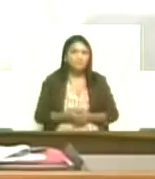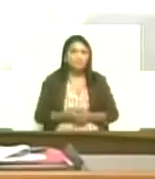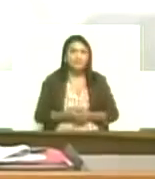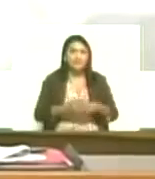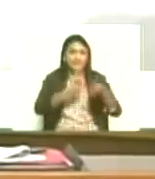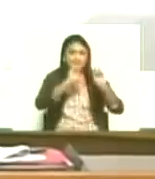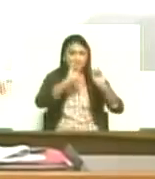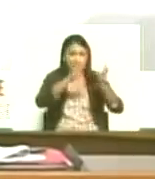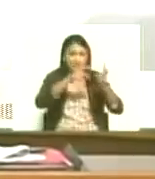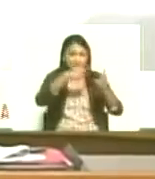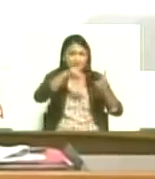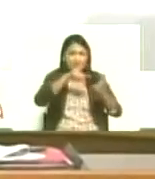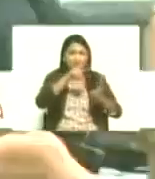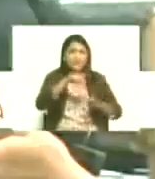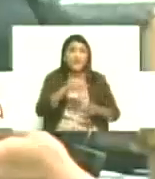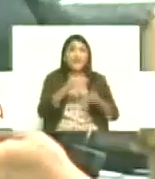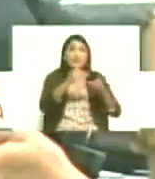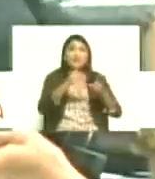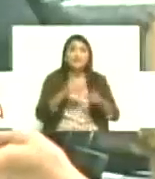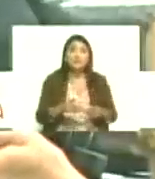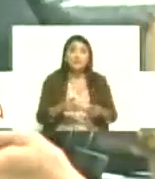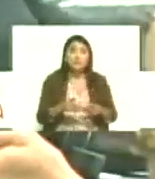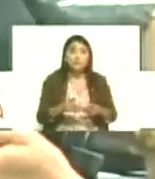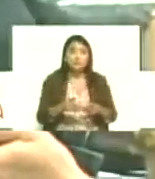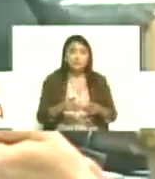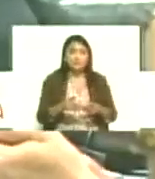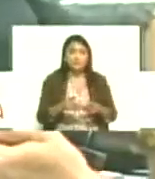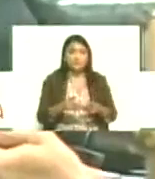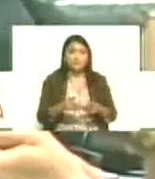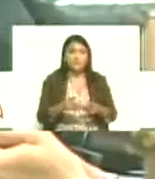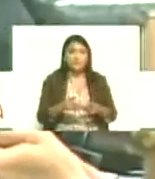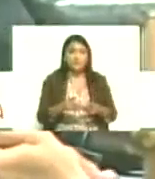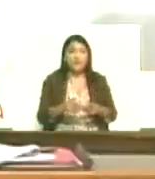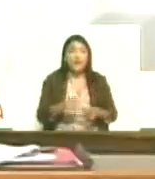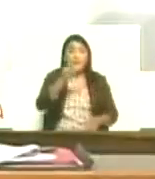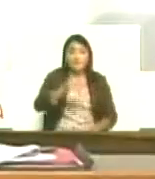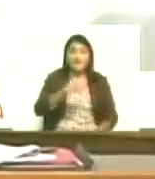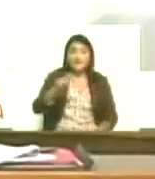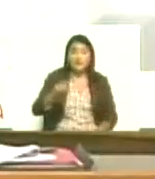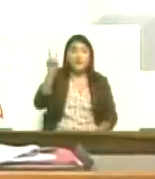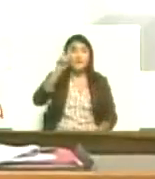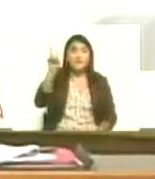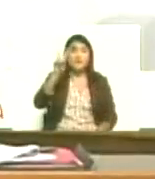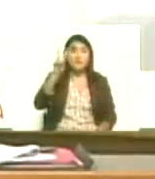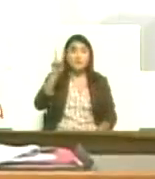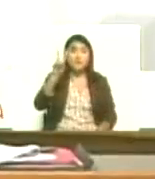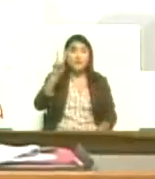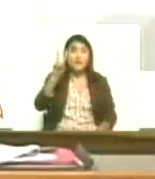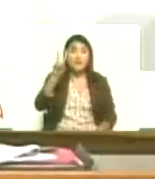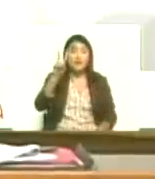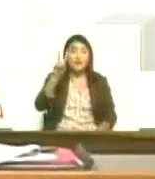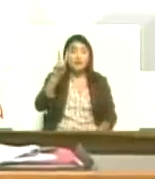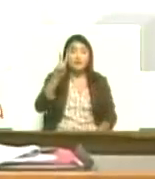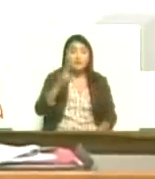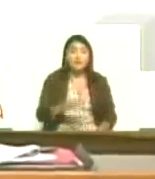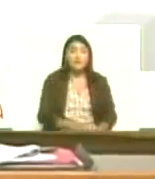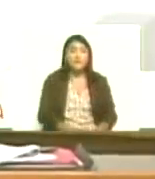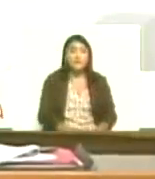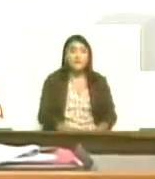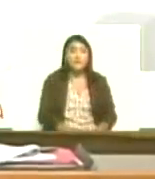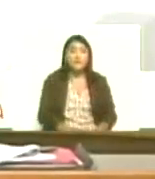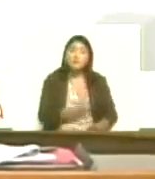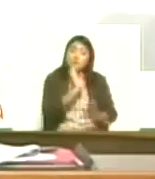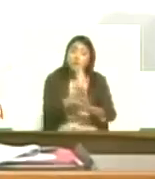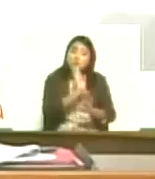la indeclinable decisión que tenemos las venezolanas y los venezolanos de bien de